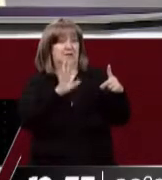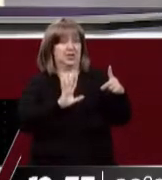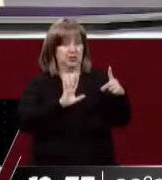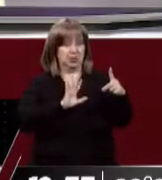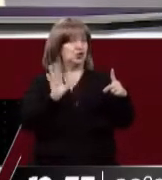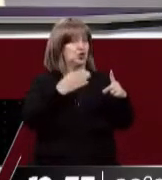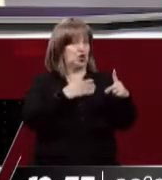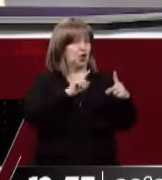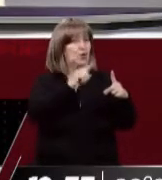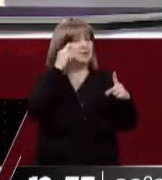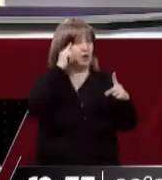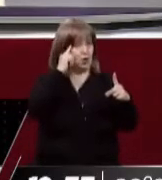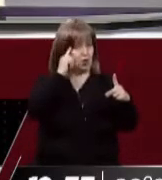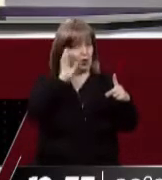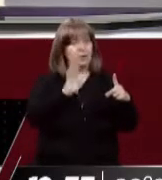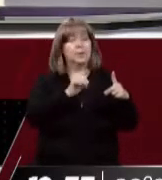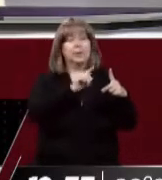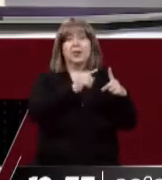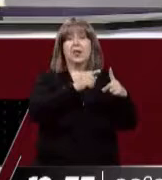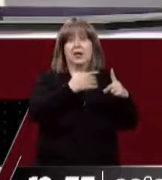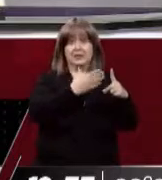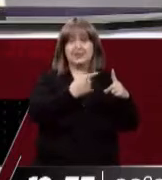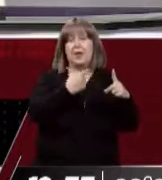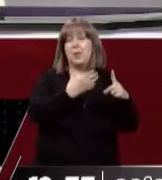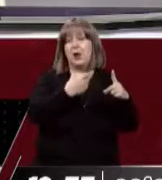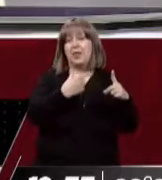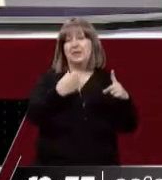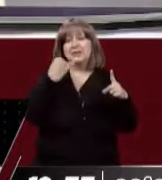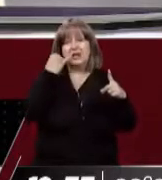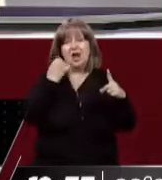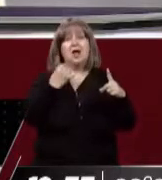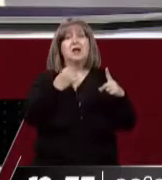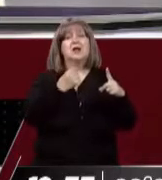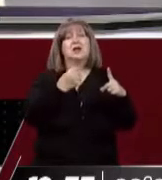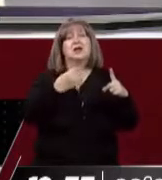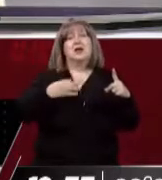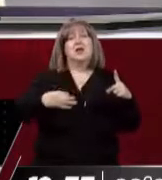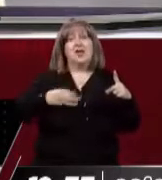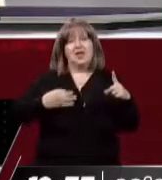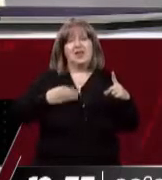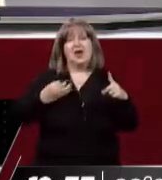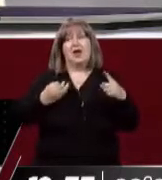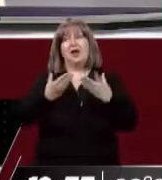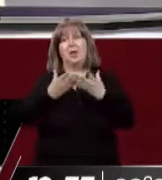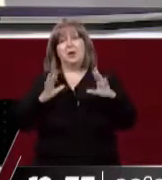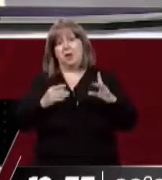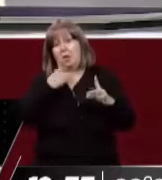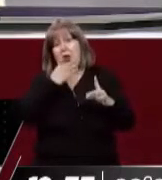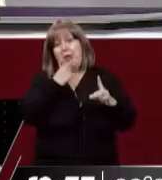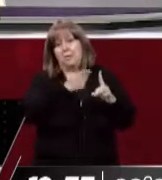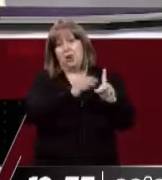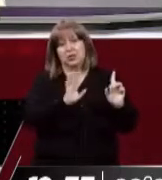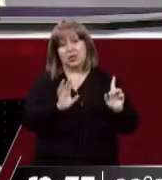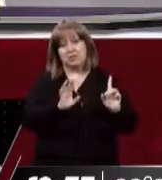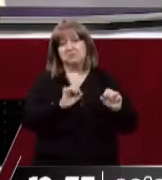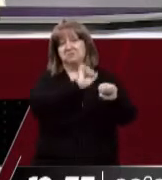exactamente y dispuesto a parar su vida o su libertad por su objetivo y esto lo hace más peligroso que ya empiezan a trascender algunos detalles de estos